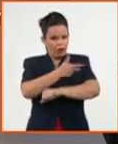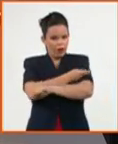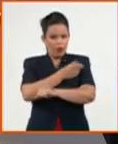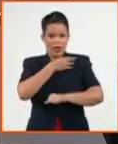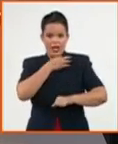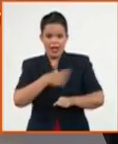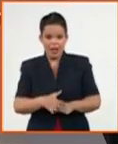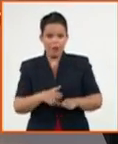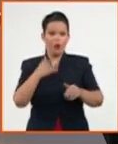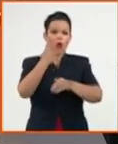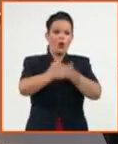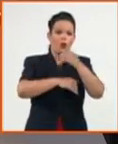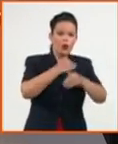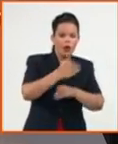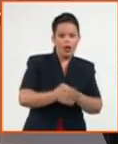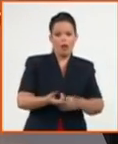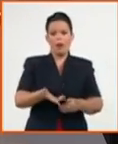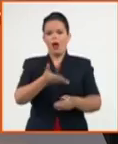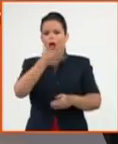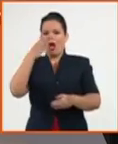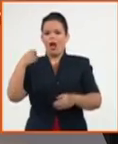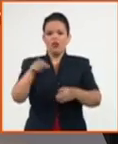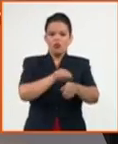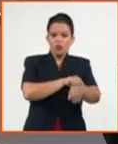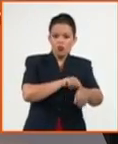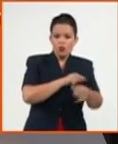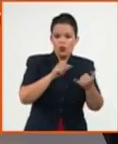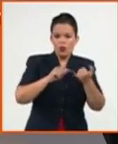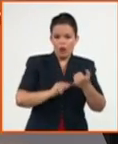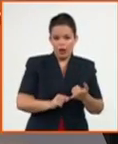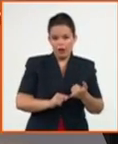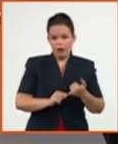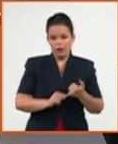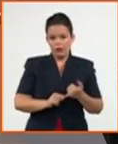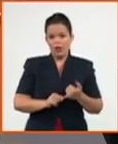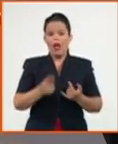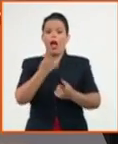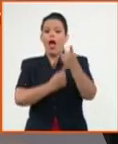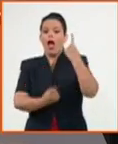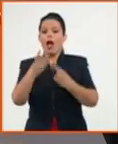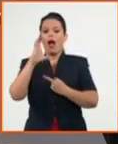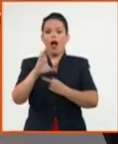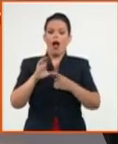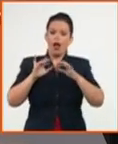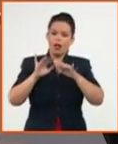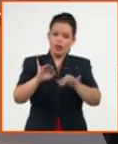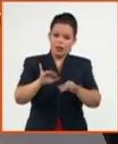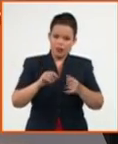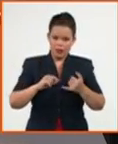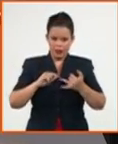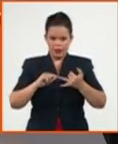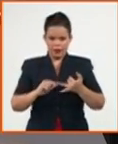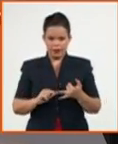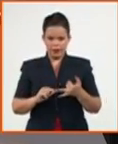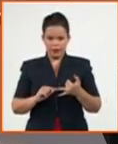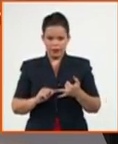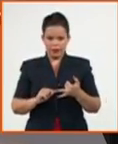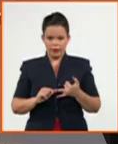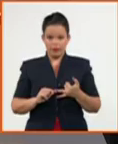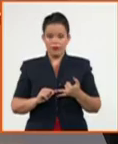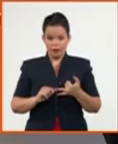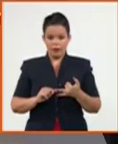es el caso de los niños que tenemos con tratamiento oncológico digamos el momento en que están recibiendo el mismo recibimos una llamada